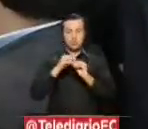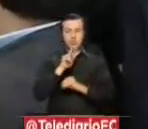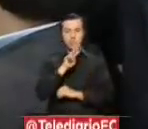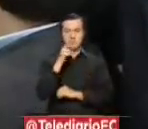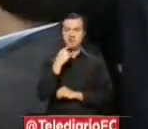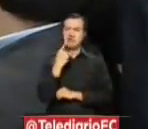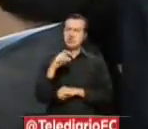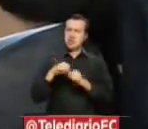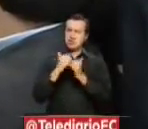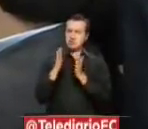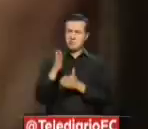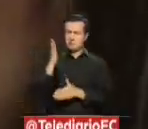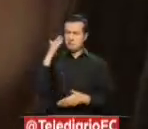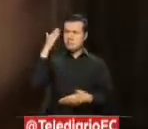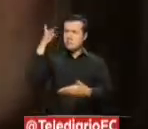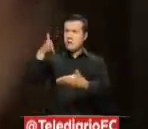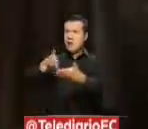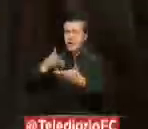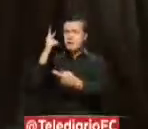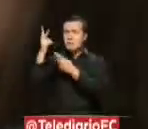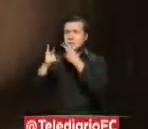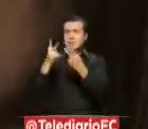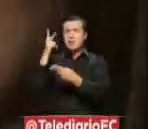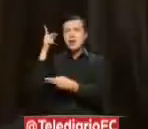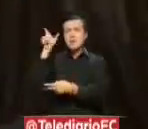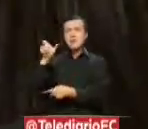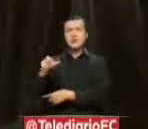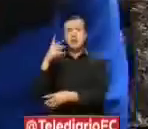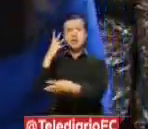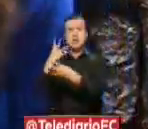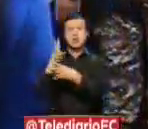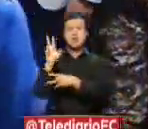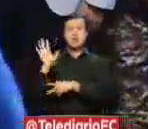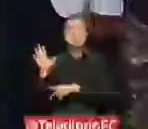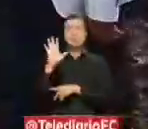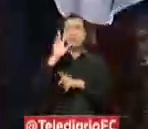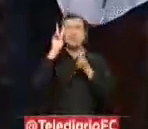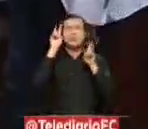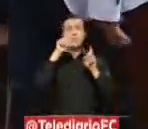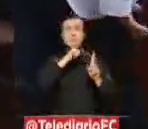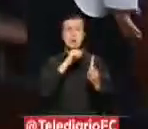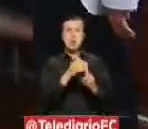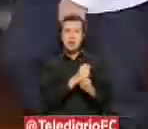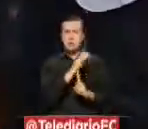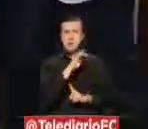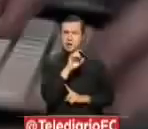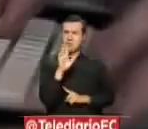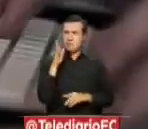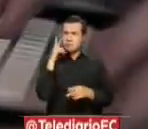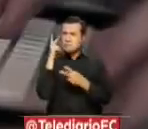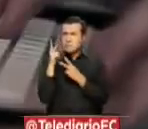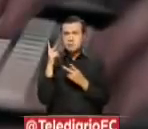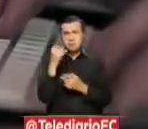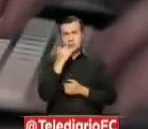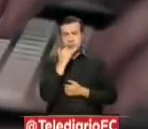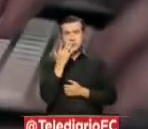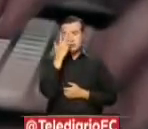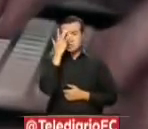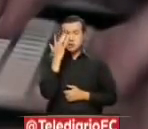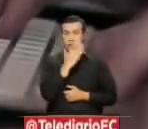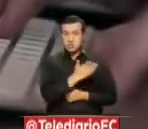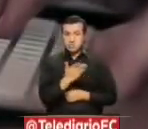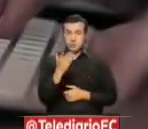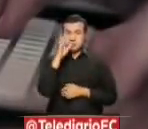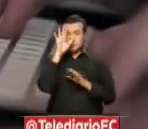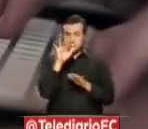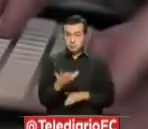legisladora, Sofía Espín haya visitado en la cárcel a una de las personas involucradas en el caso del secuestro a Fernando Balda. Más aún, si como lo afirma